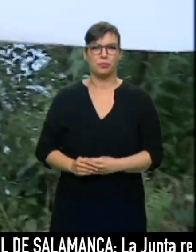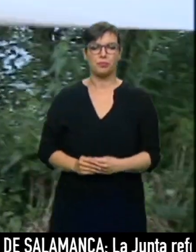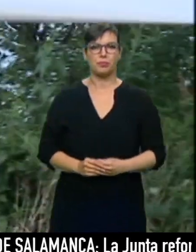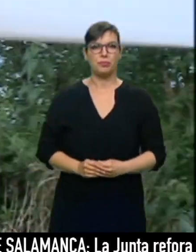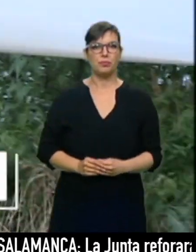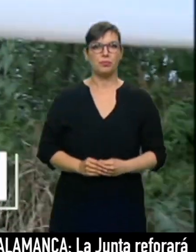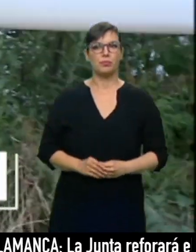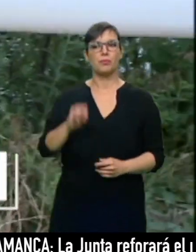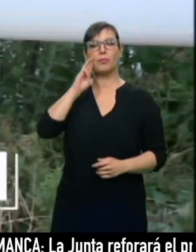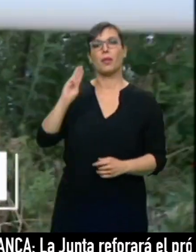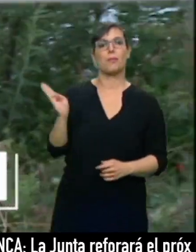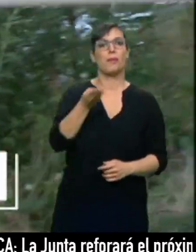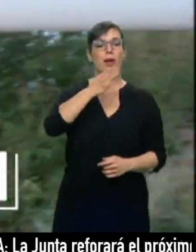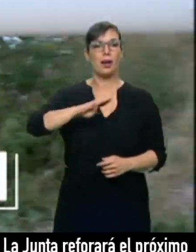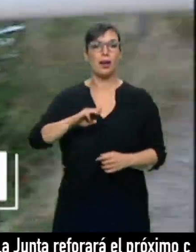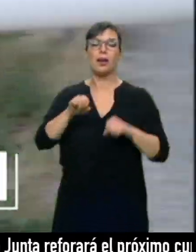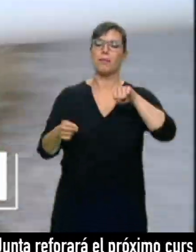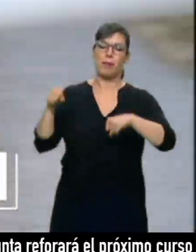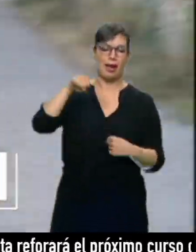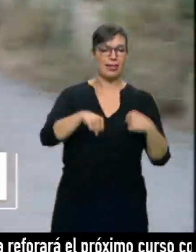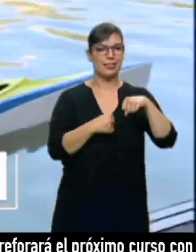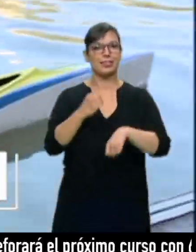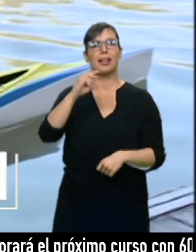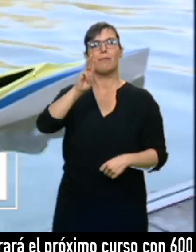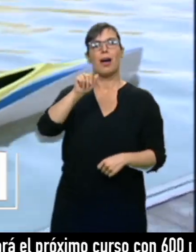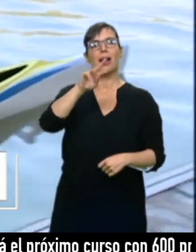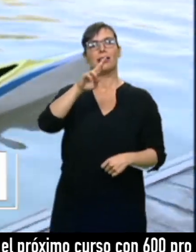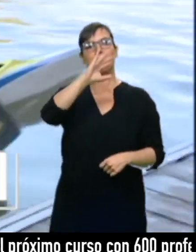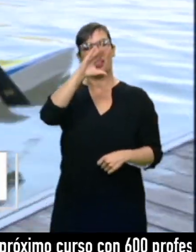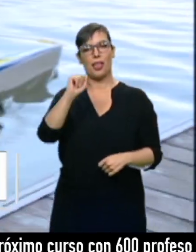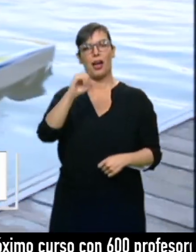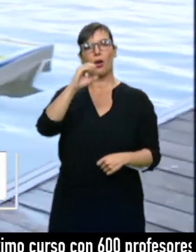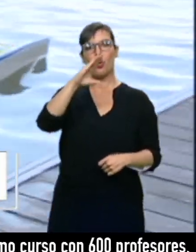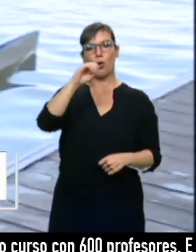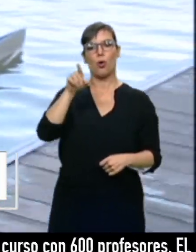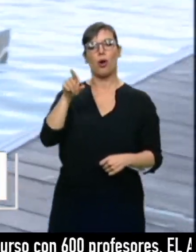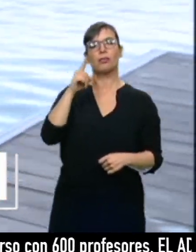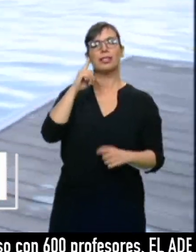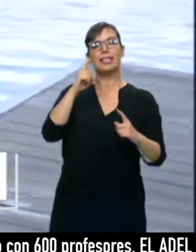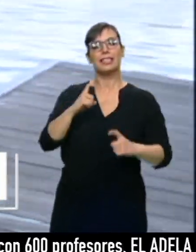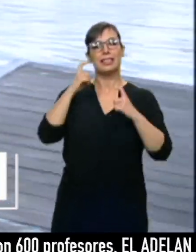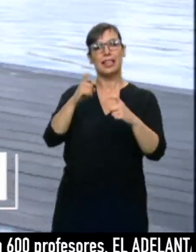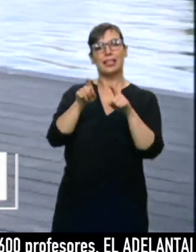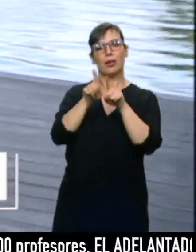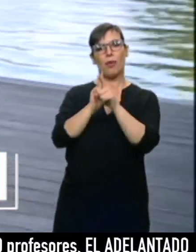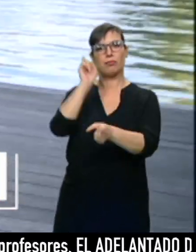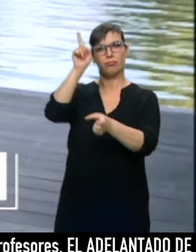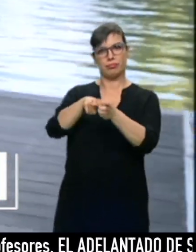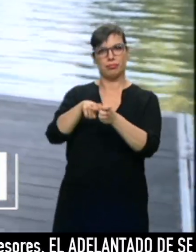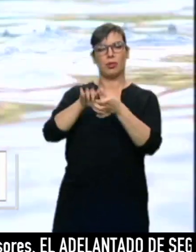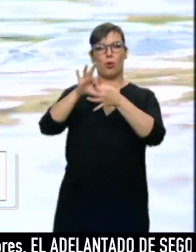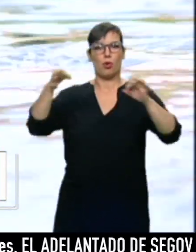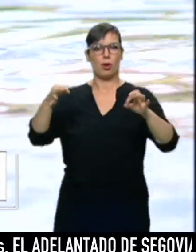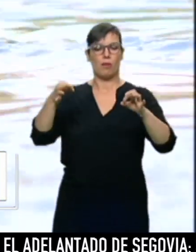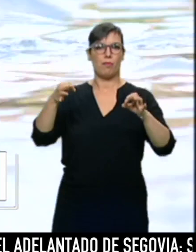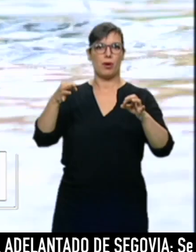Es la palista Patricia Coco, busca la clasificación para los Juegos Olímpicos de Tokio, pero ha tenido que cambiar de compañera. La federación